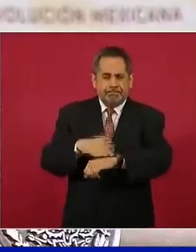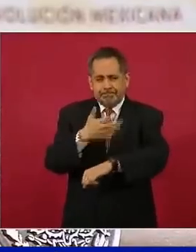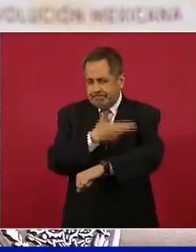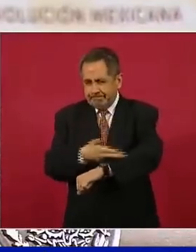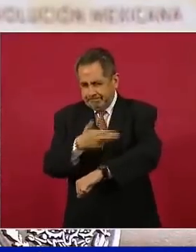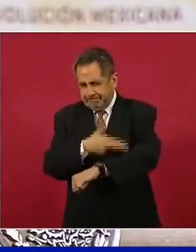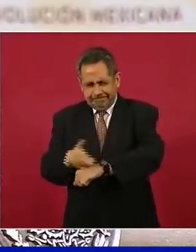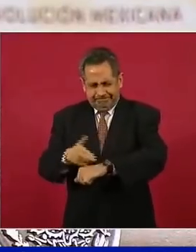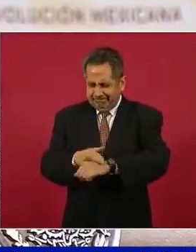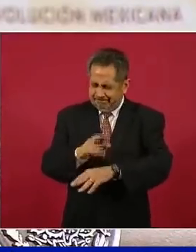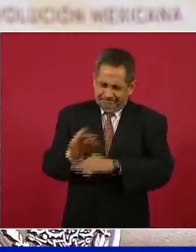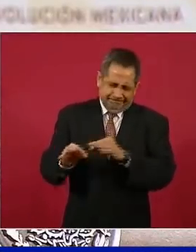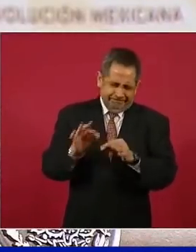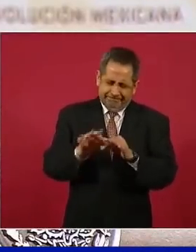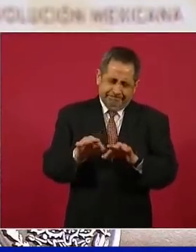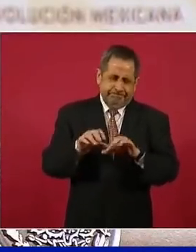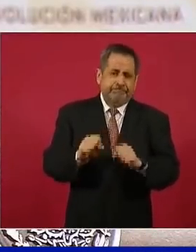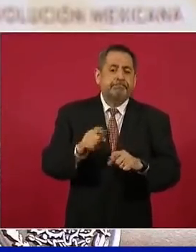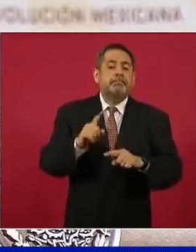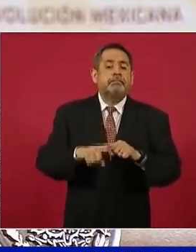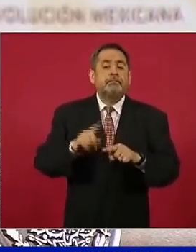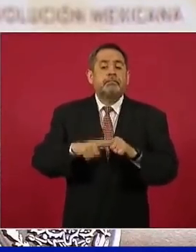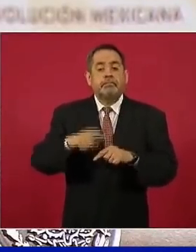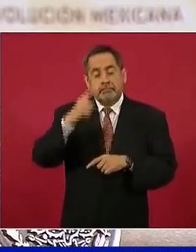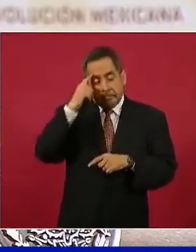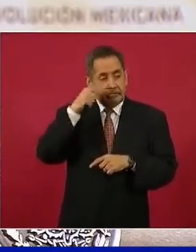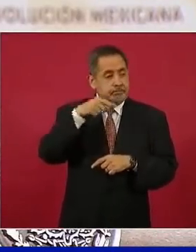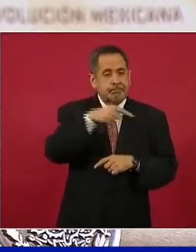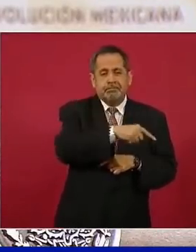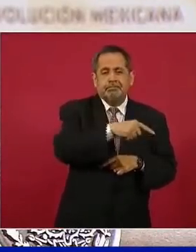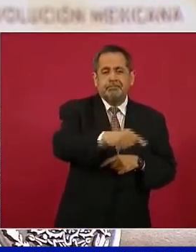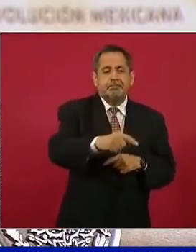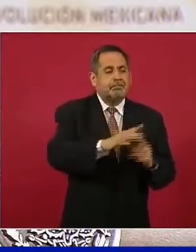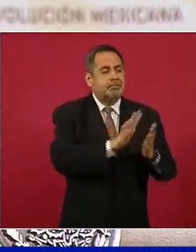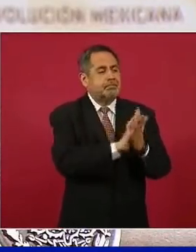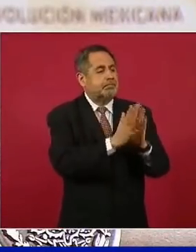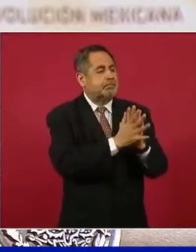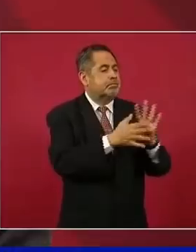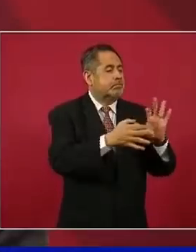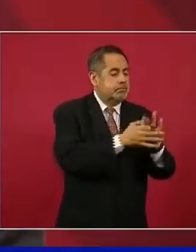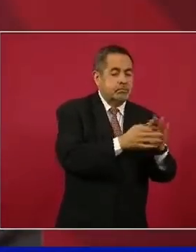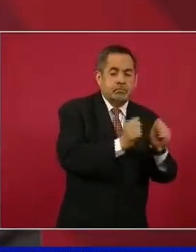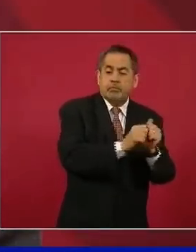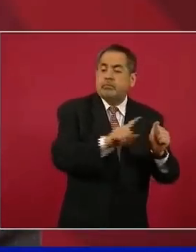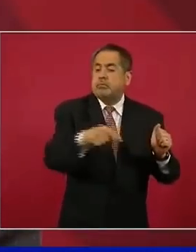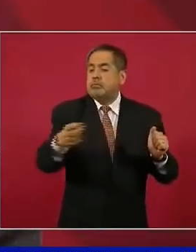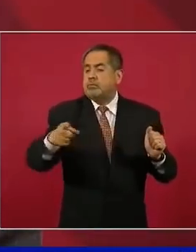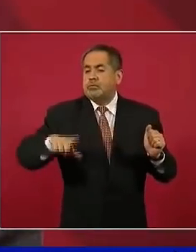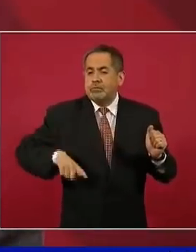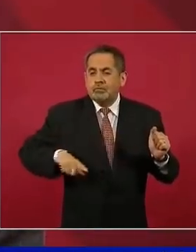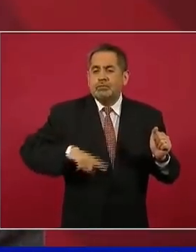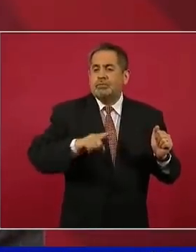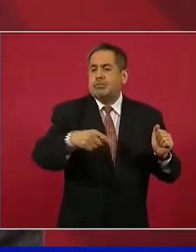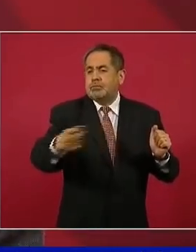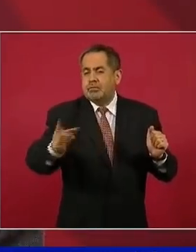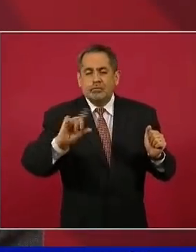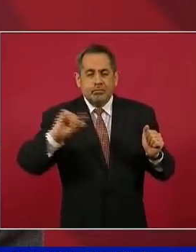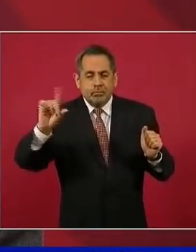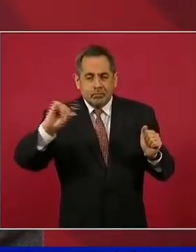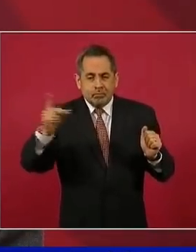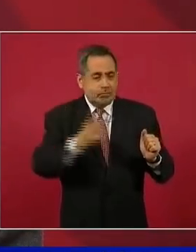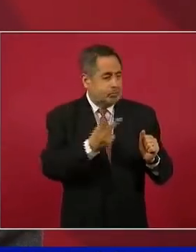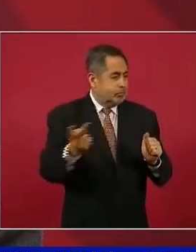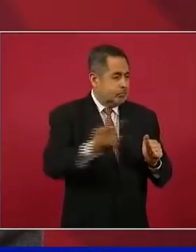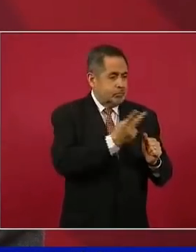arraigada, sobre todo la asociación delictuosa, la vinculación entre autoridades